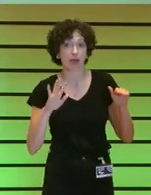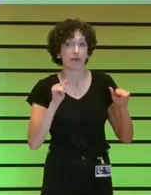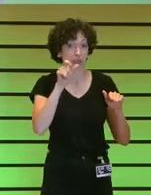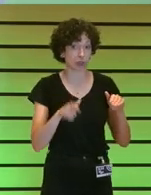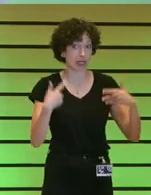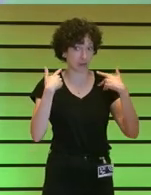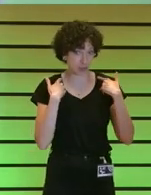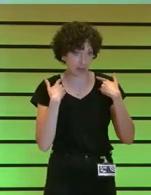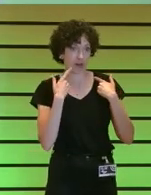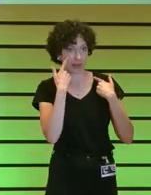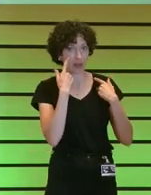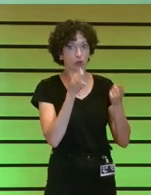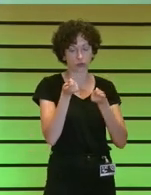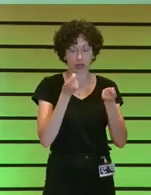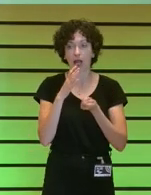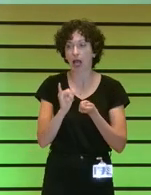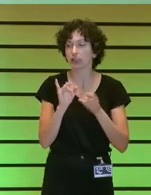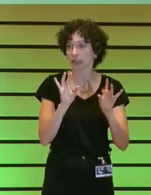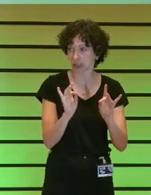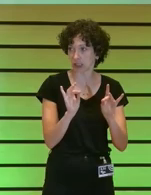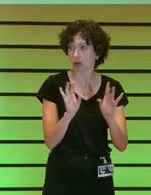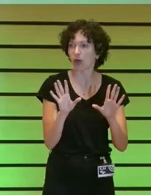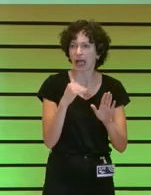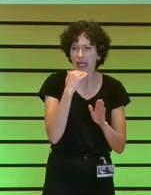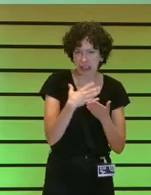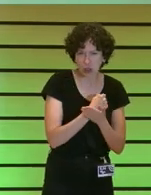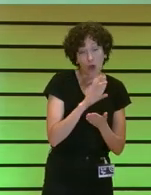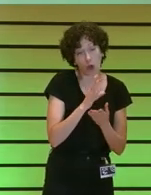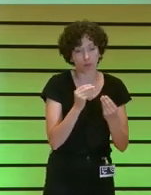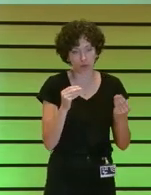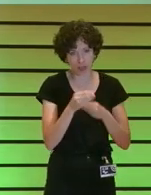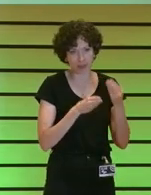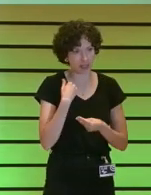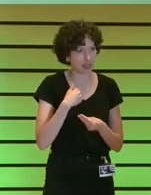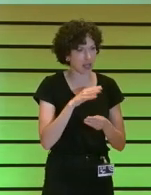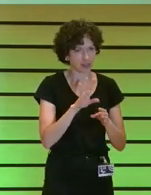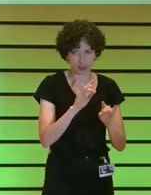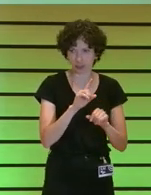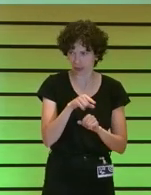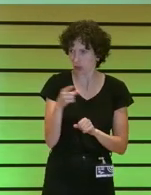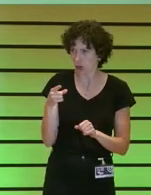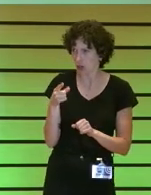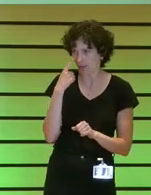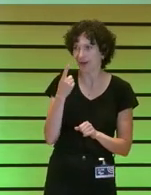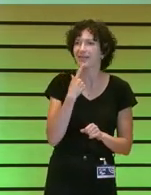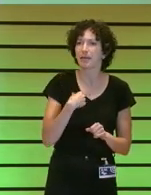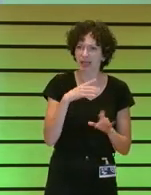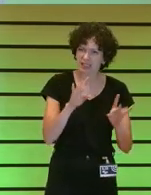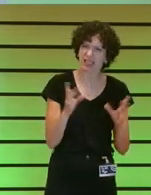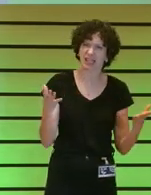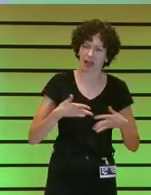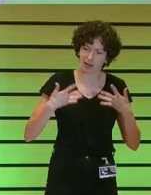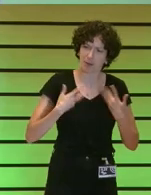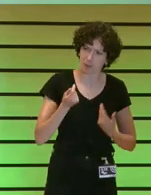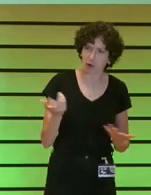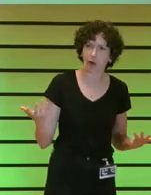lo fácil y eso a que lo hacéis ya casi todos o que lo hacéis ya muchos veo cabezas decidmelo hombre animarme un poco sí vale eso lo hacéis